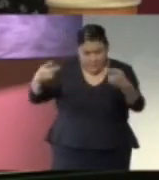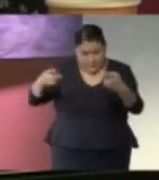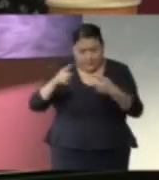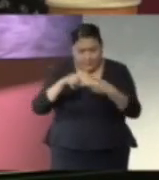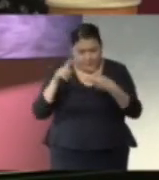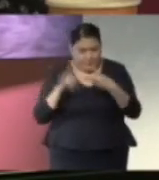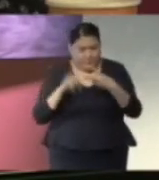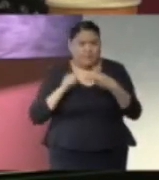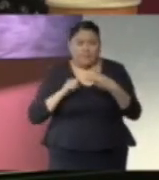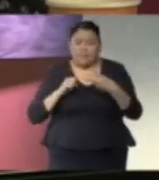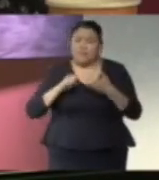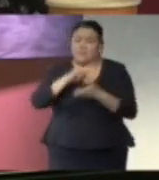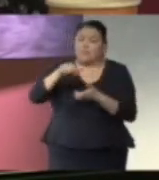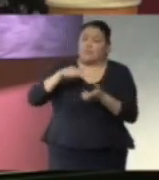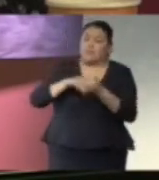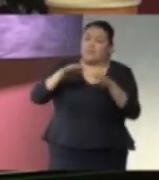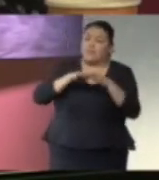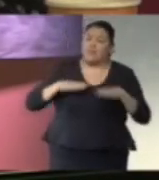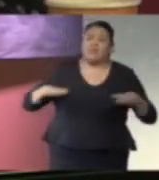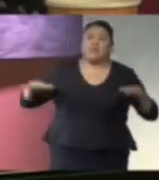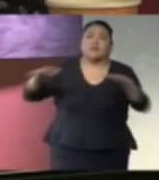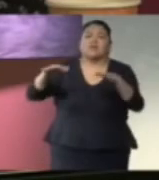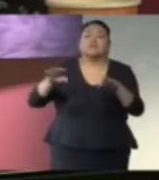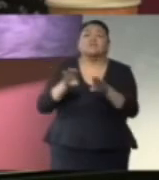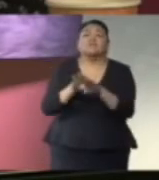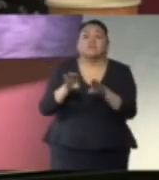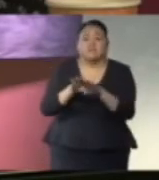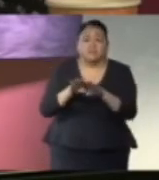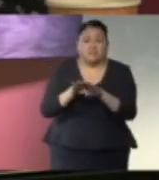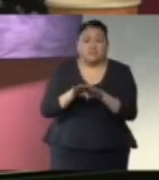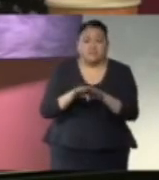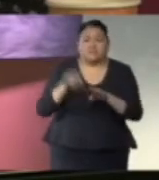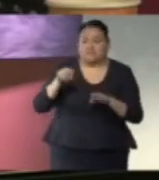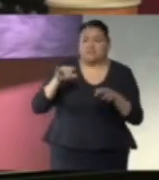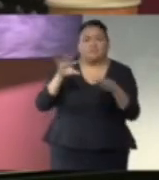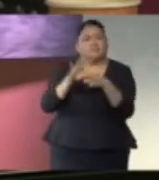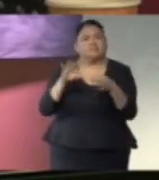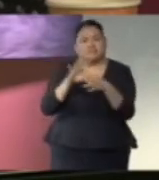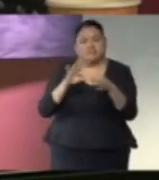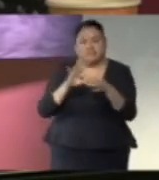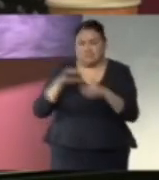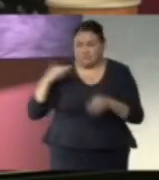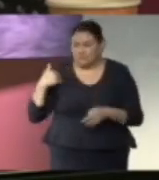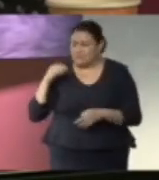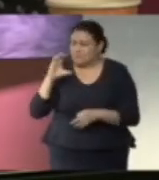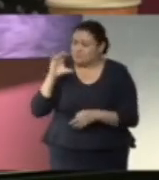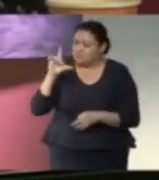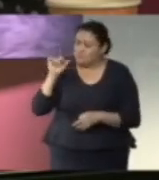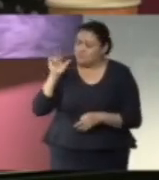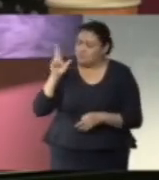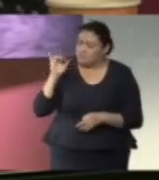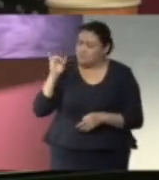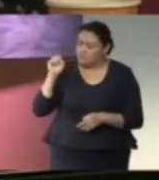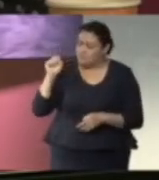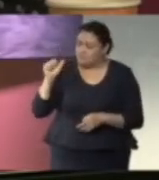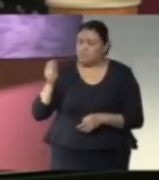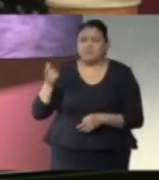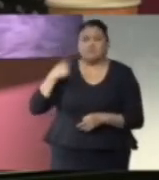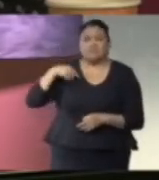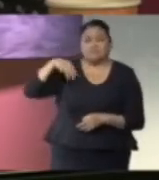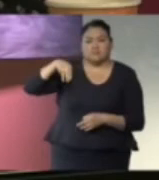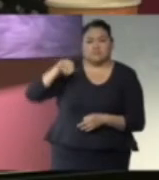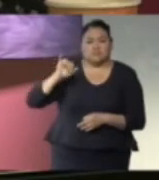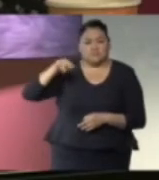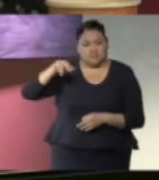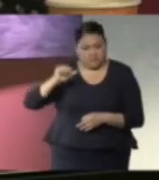que se da en un contexto precisamente como el que ya mencionaban tanto Clarisa como Mina. Sí,